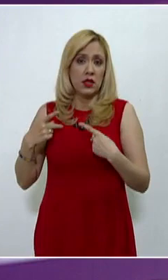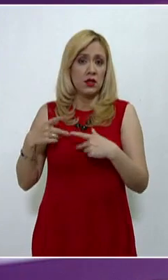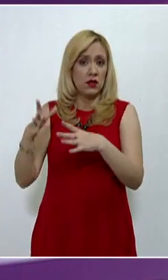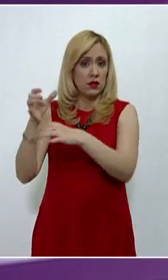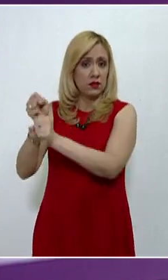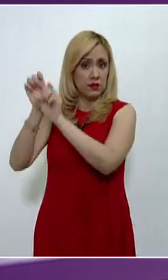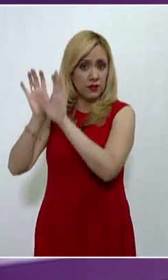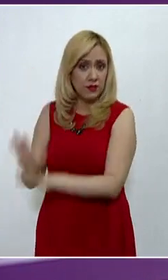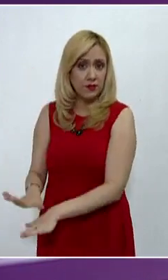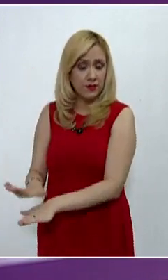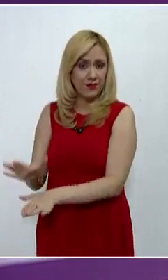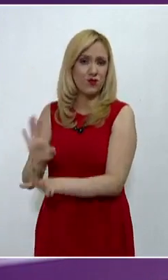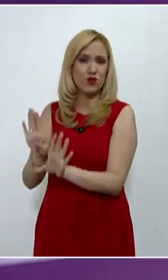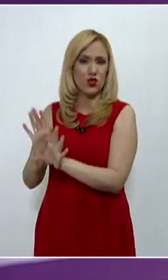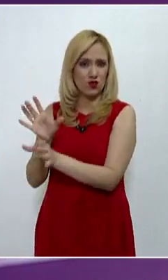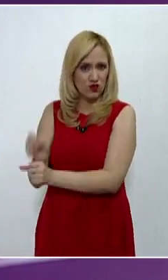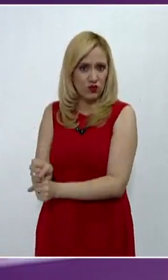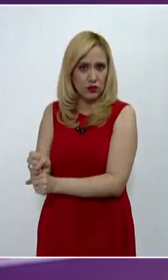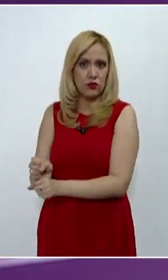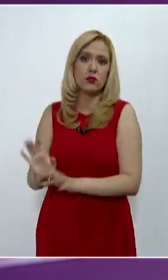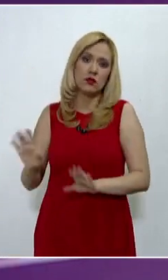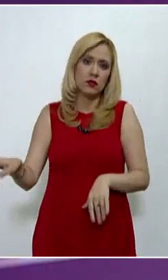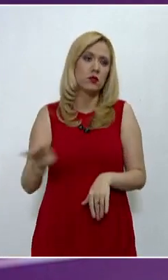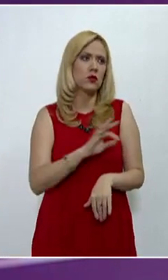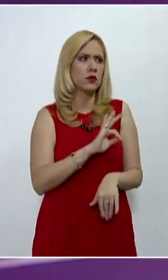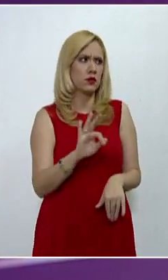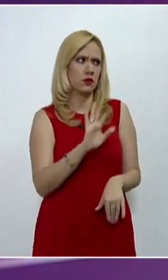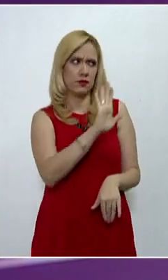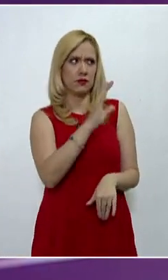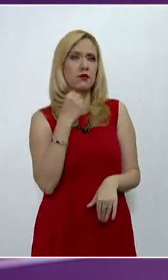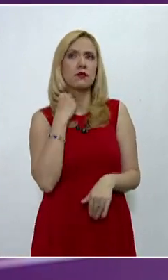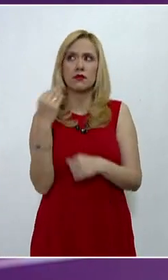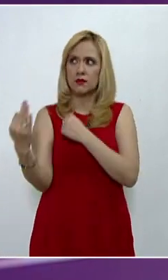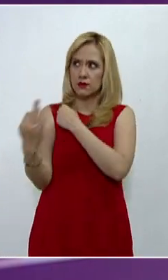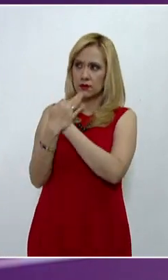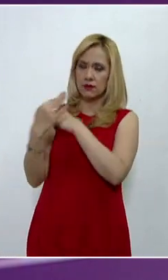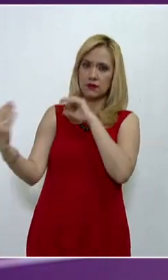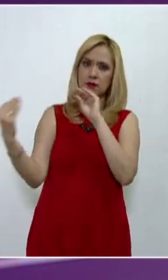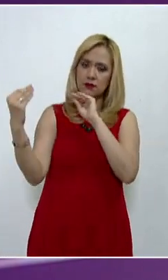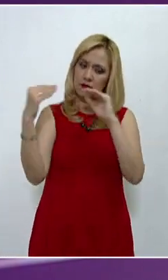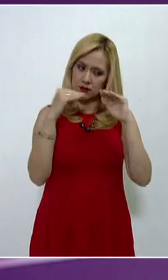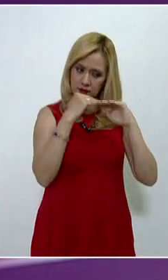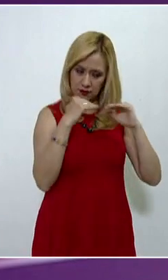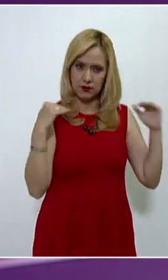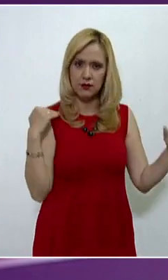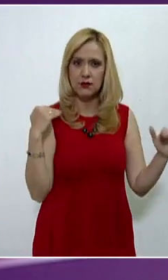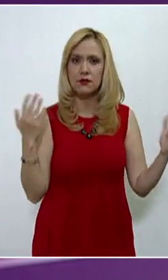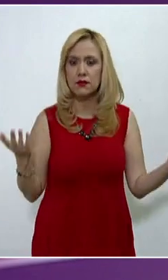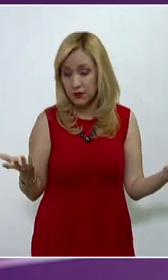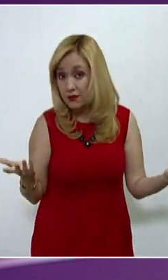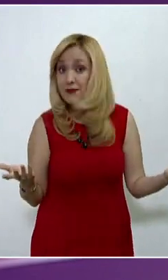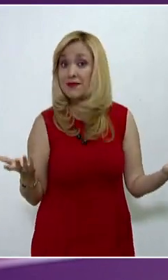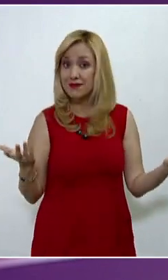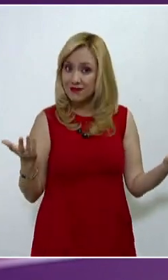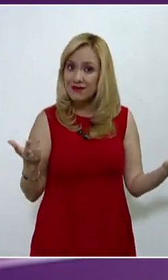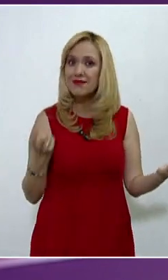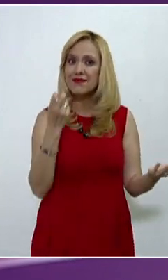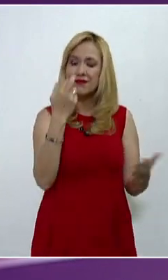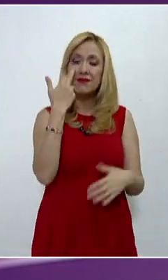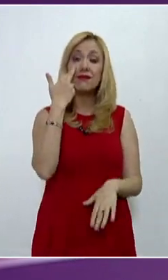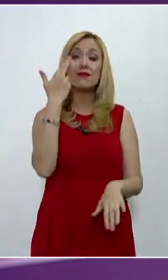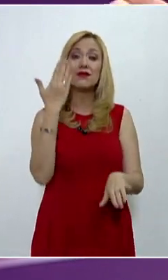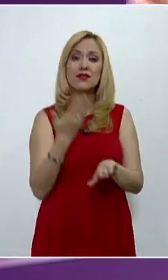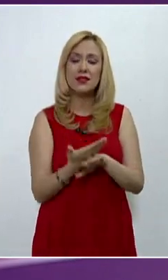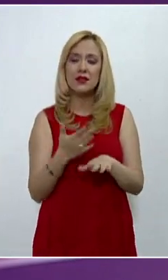pueda defenderse en un plano de equilibrio e igualdad procesal, de tal suerte que, en efecto, digamos, hay una